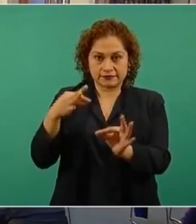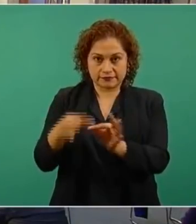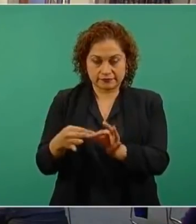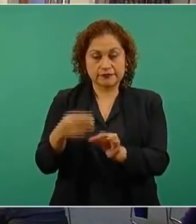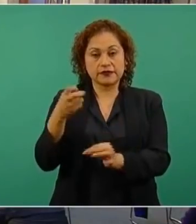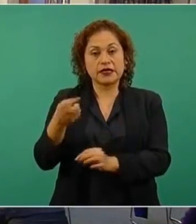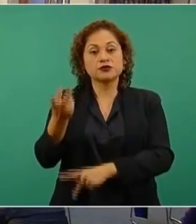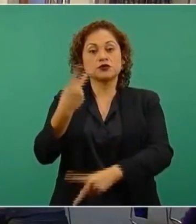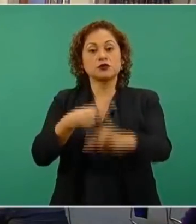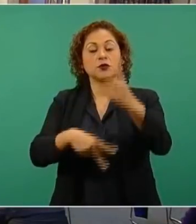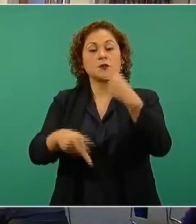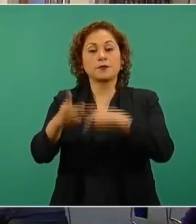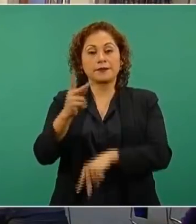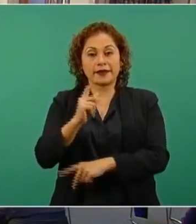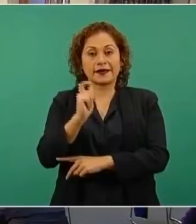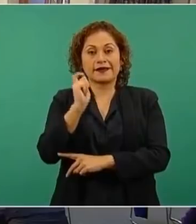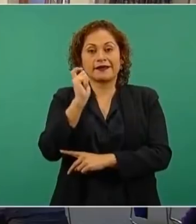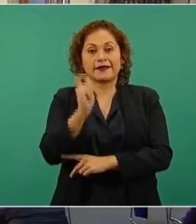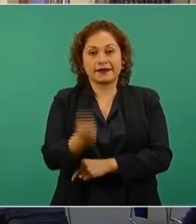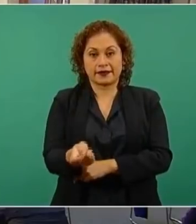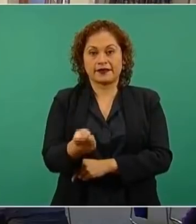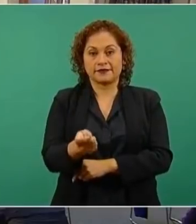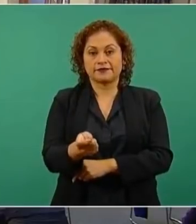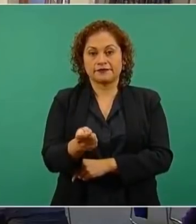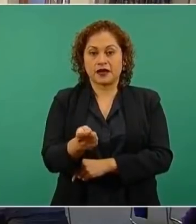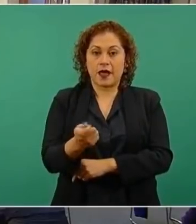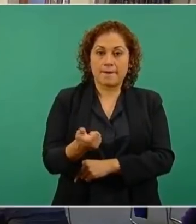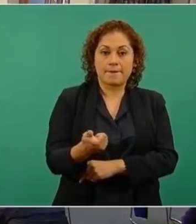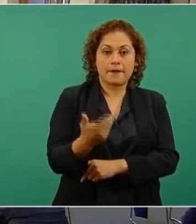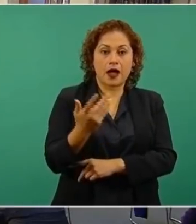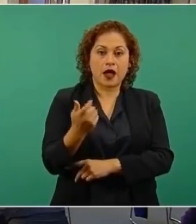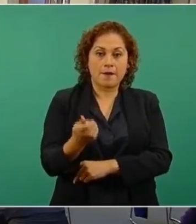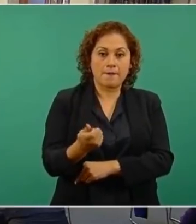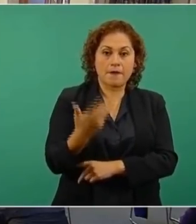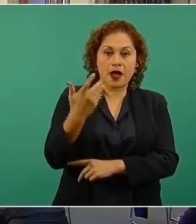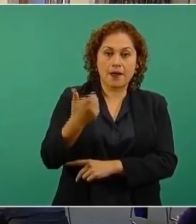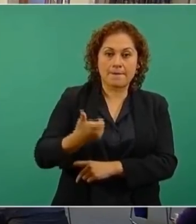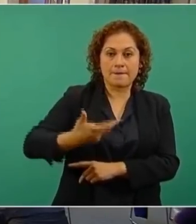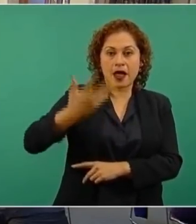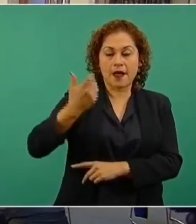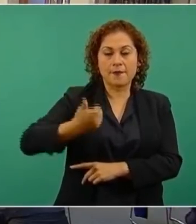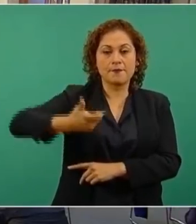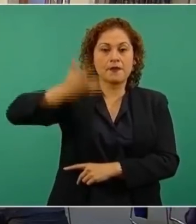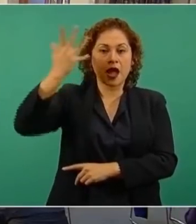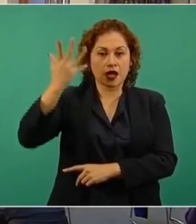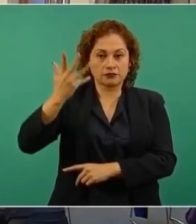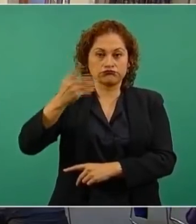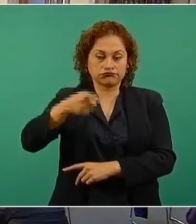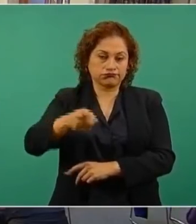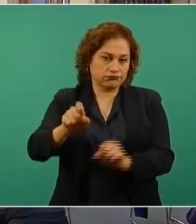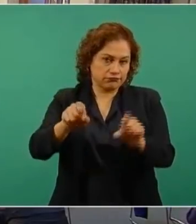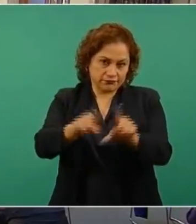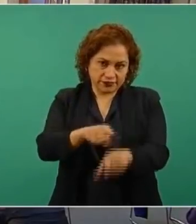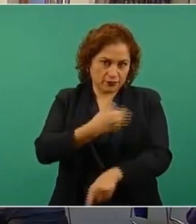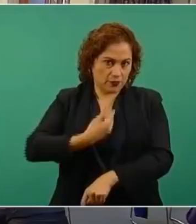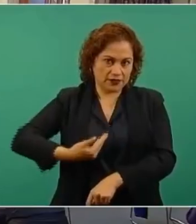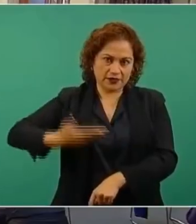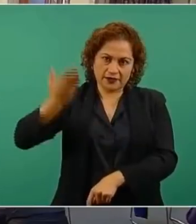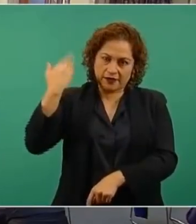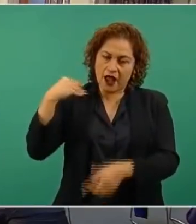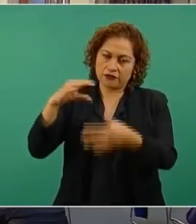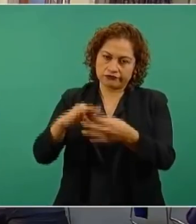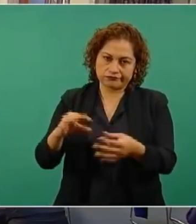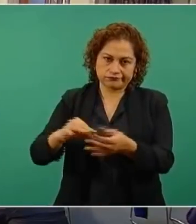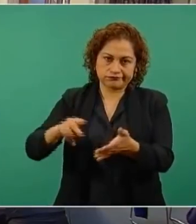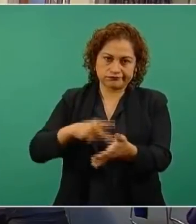que proporcionalmente pagaran cada vez más, a imagen y semejanza de lo que ya el mismo presidente de la República ha expuesto del pago